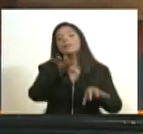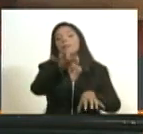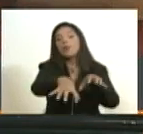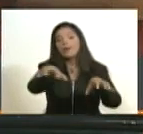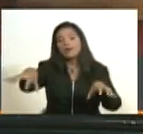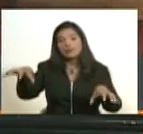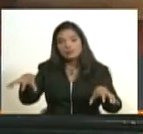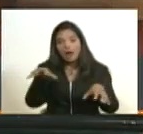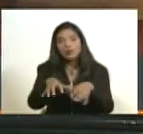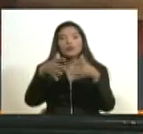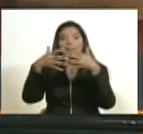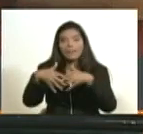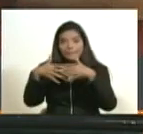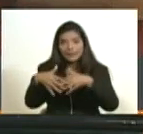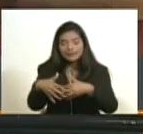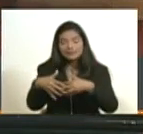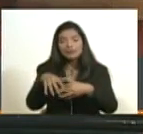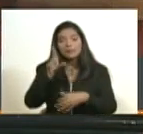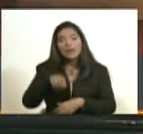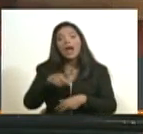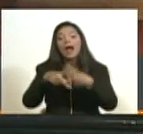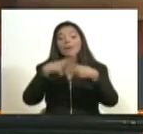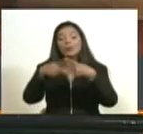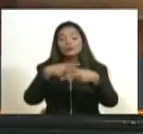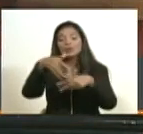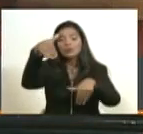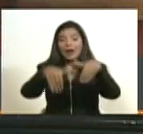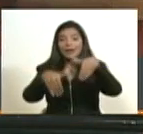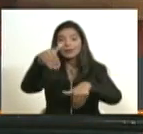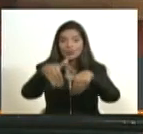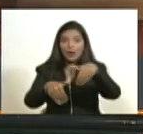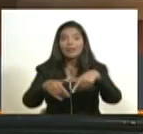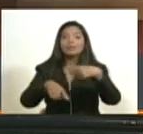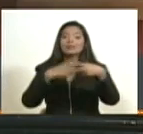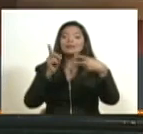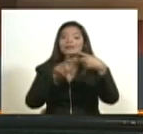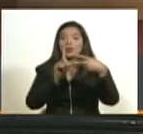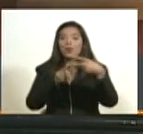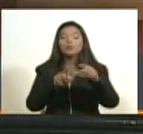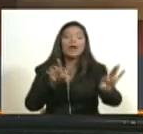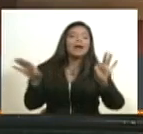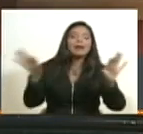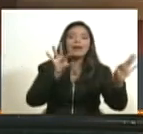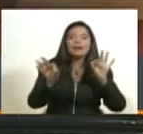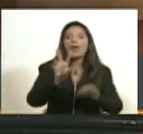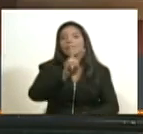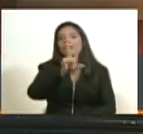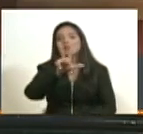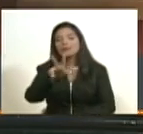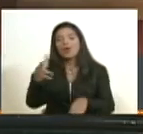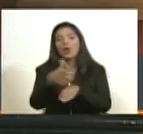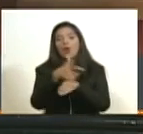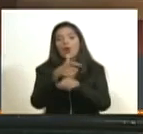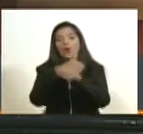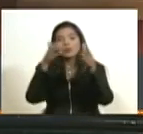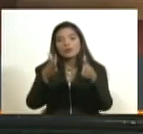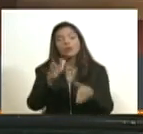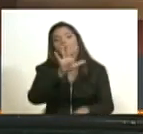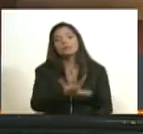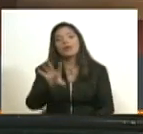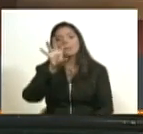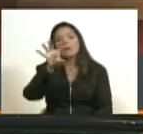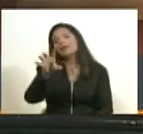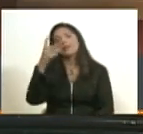sectoriales, y el proceso electoral para elegir 23 gobernadores y gobernadoras del país el